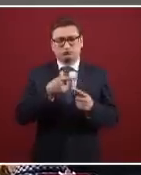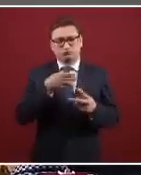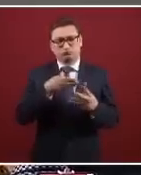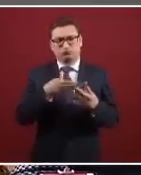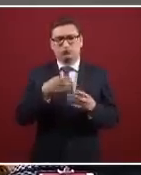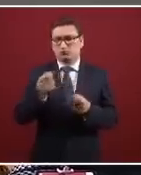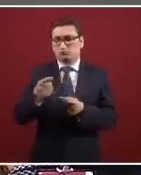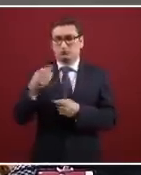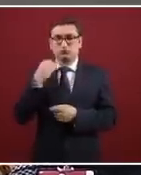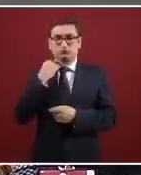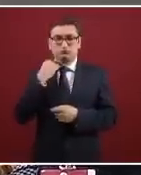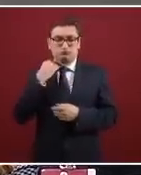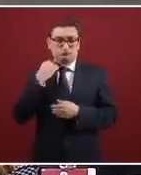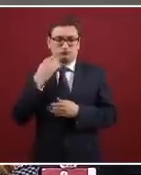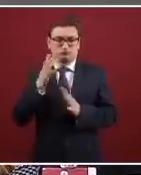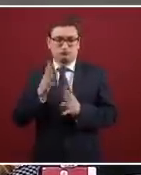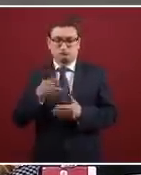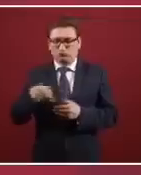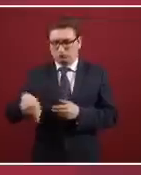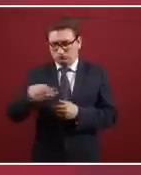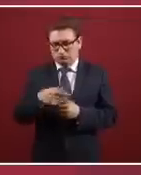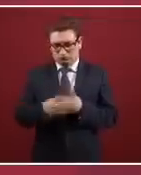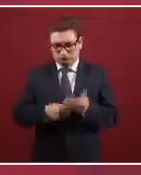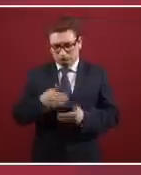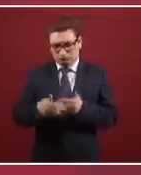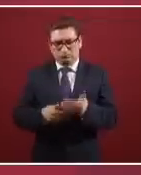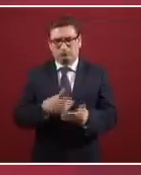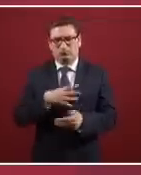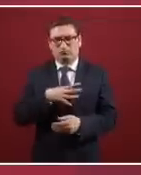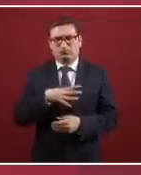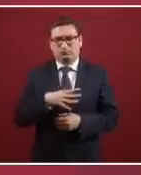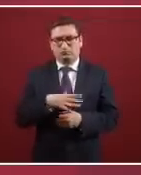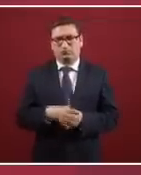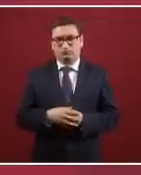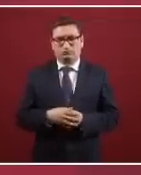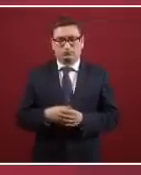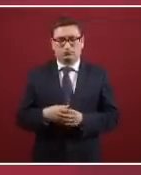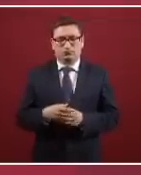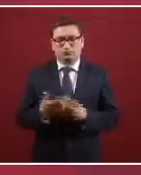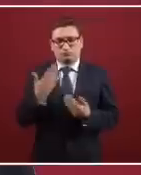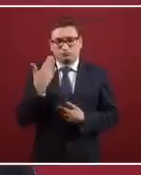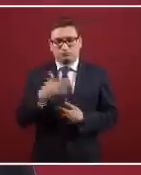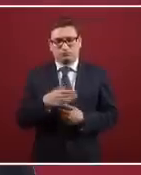abogados cautelares de las dos partes,